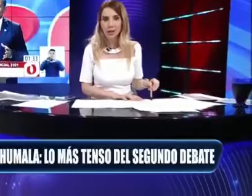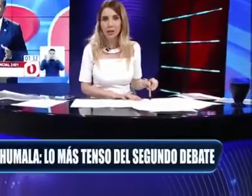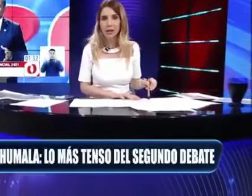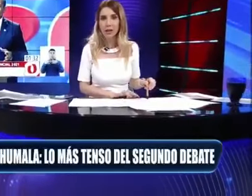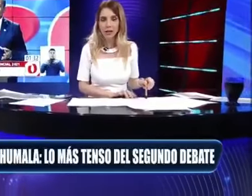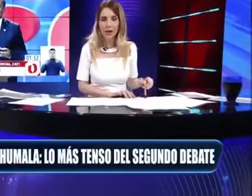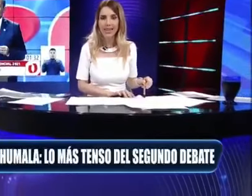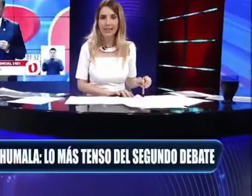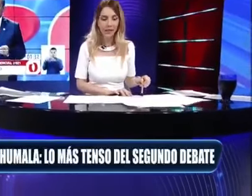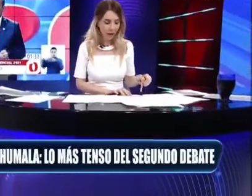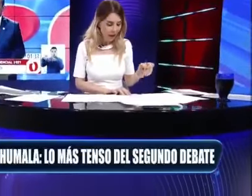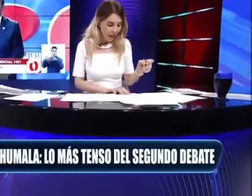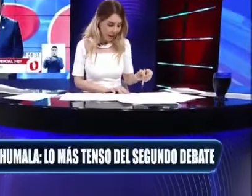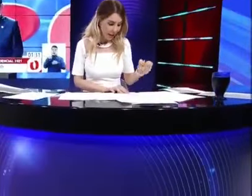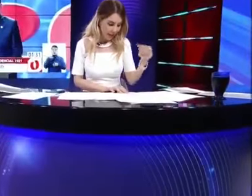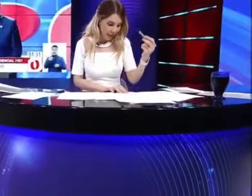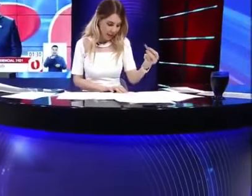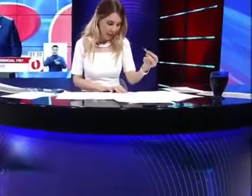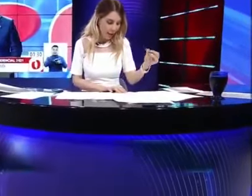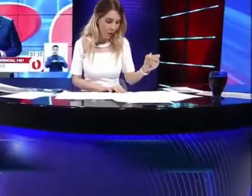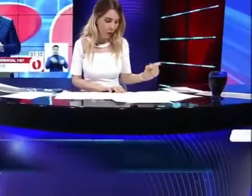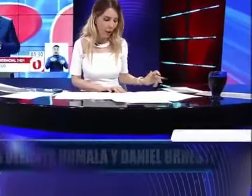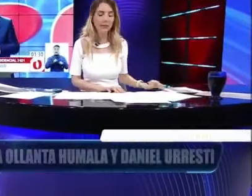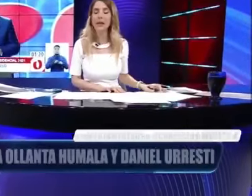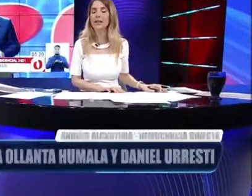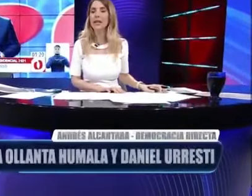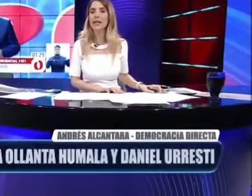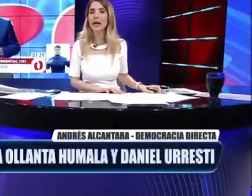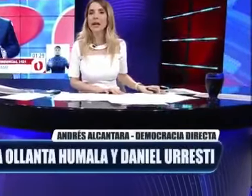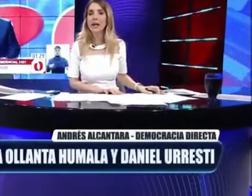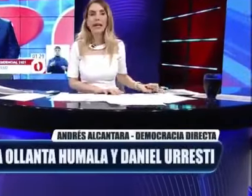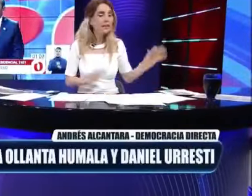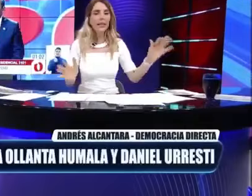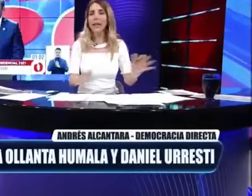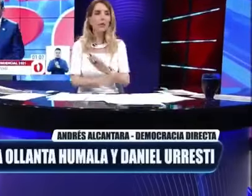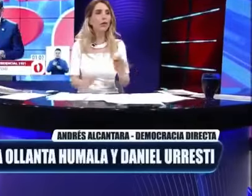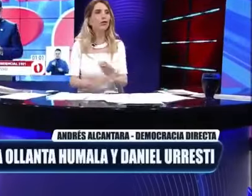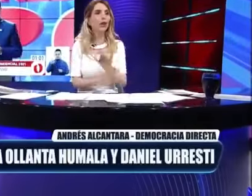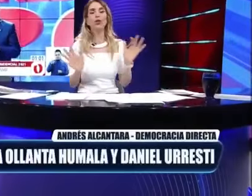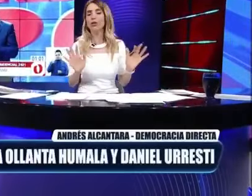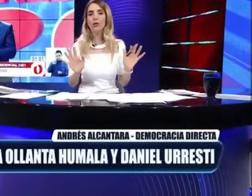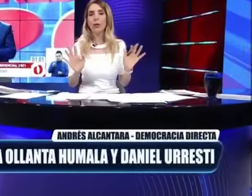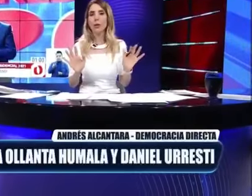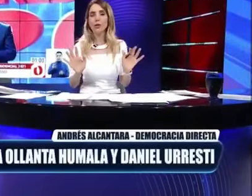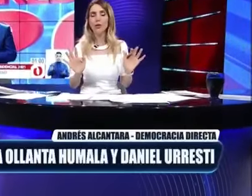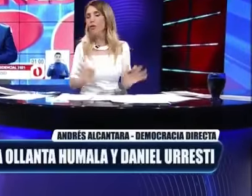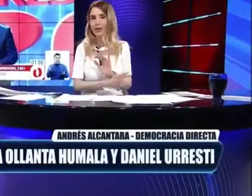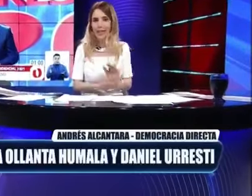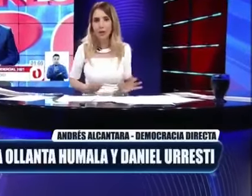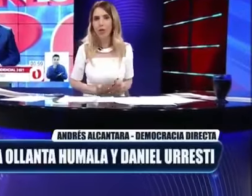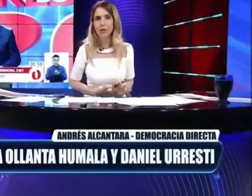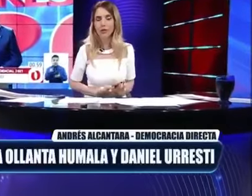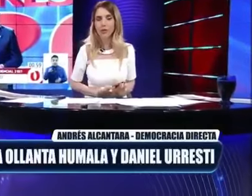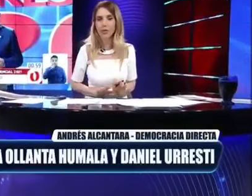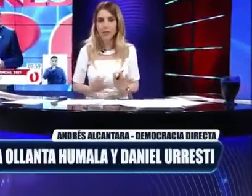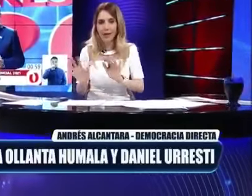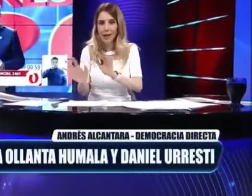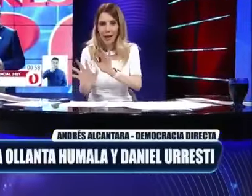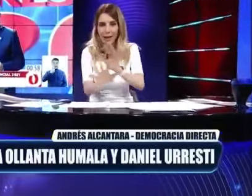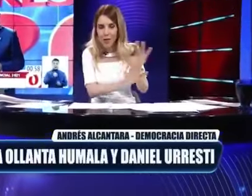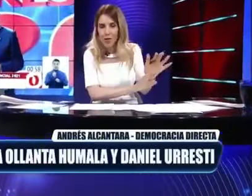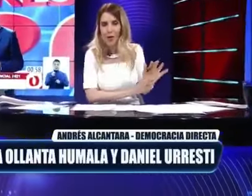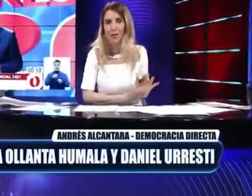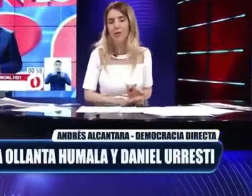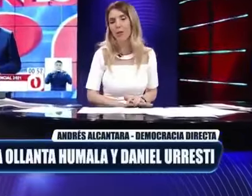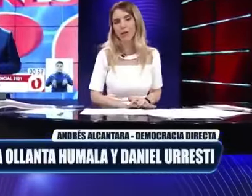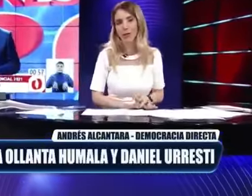Alcántara, sí, el señor Alcántara, que es el candidato a Democracia Directa, él sí arremetió contra todos en un momento, ¿no? Contra todos. No tenía